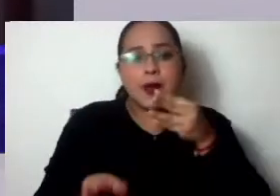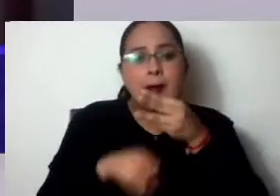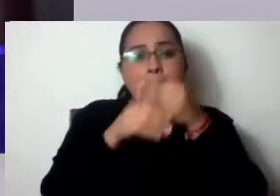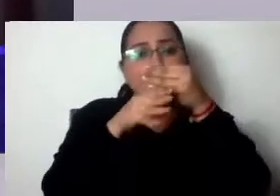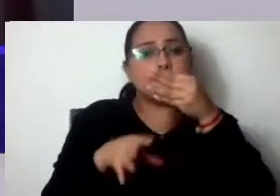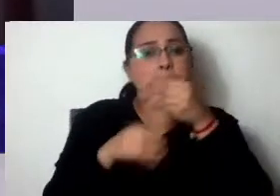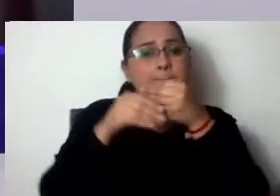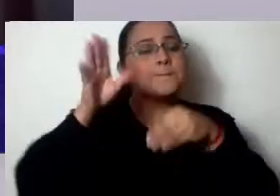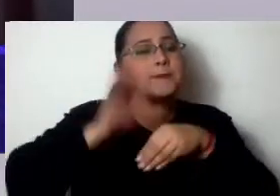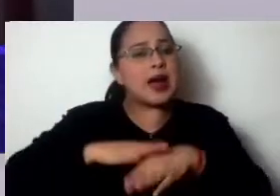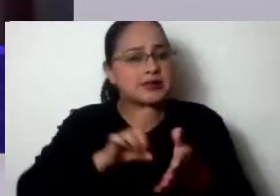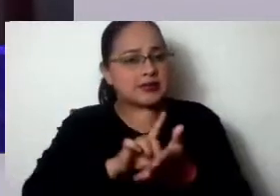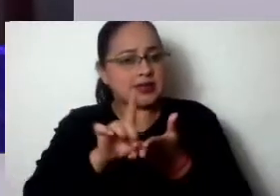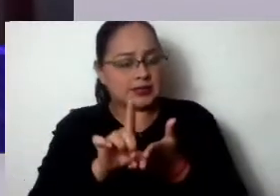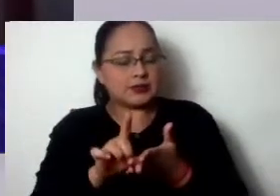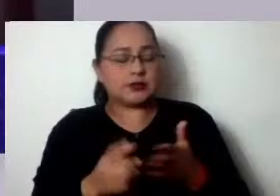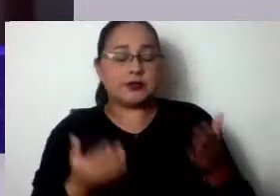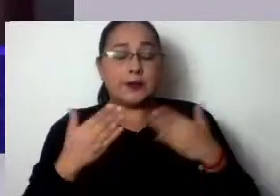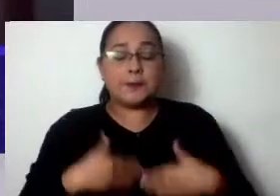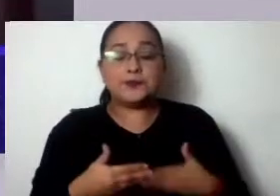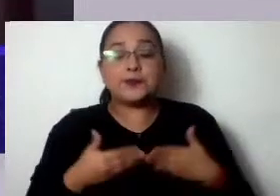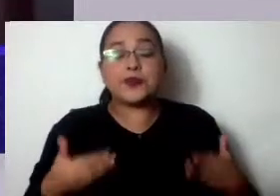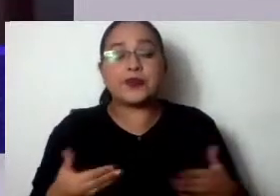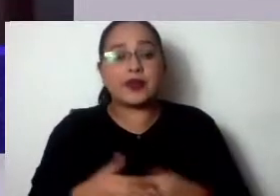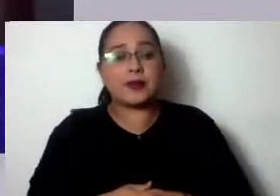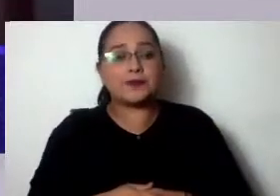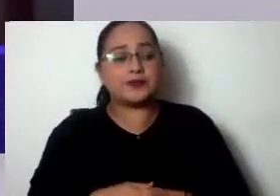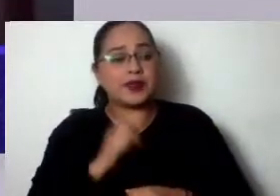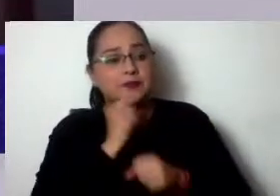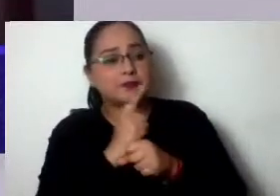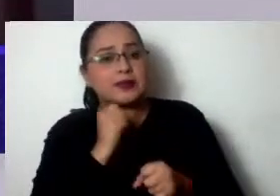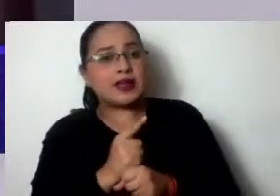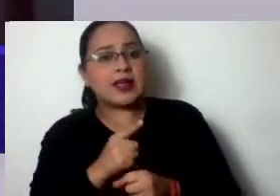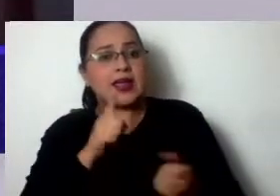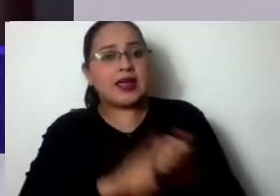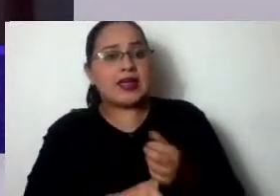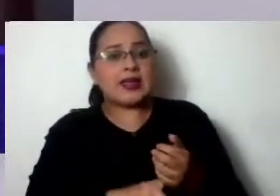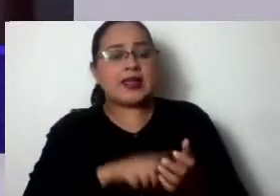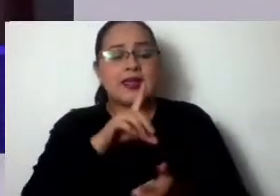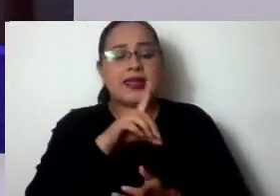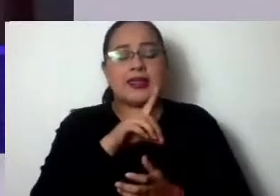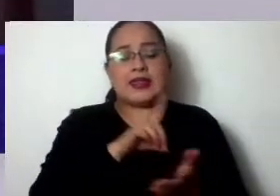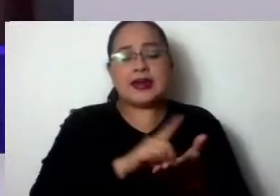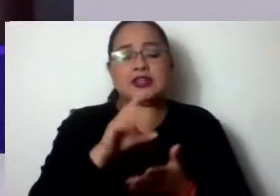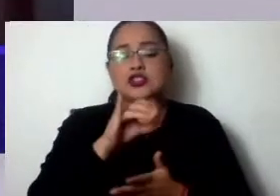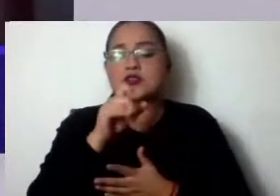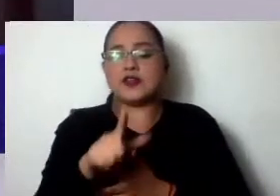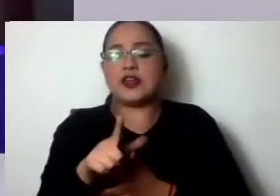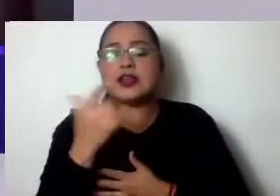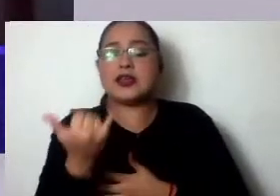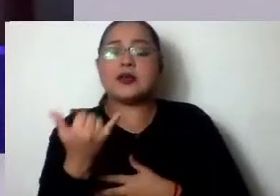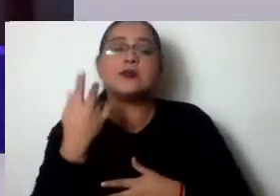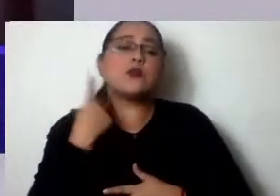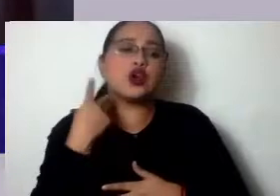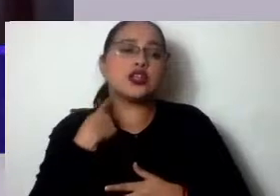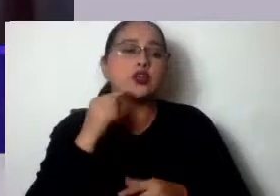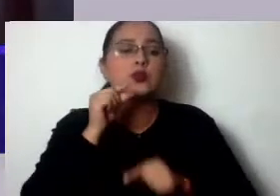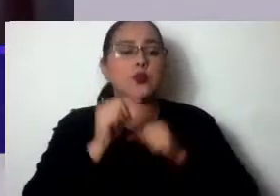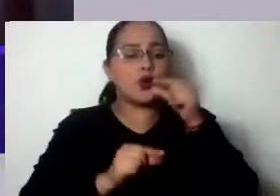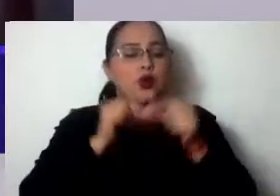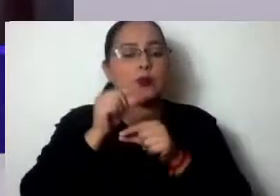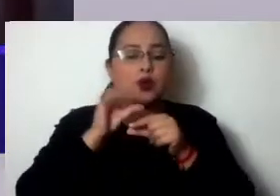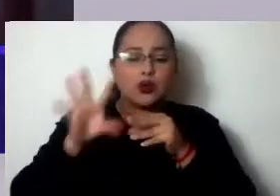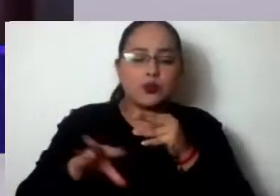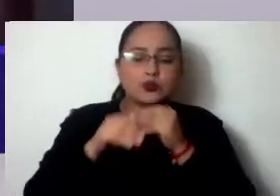otros derechos así a los identificados como derechos civiles y políticos se añadirán paulatinamente